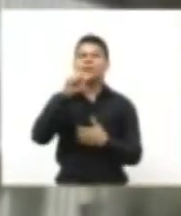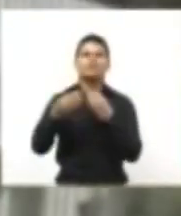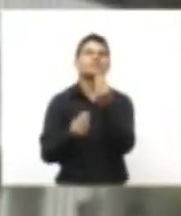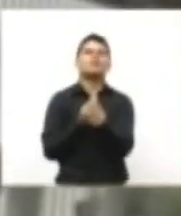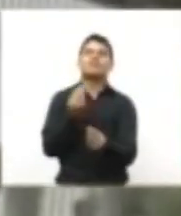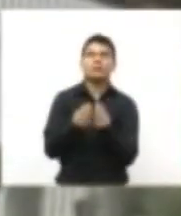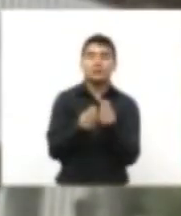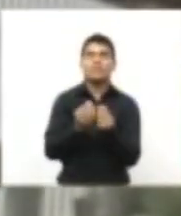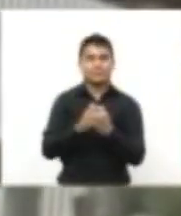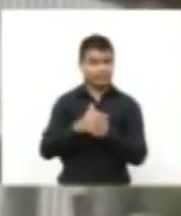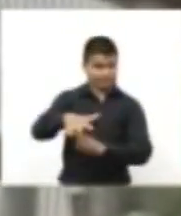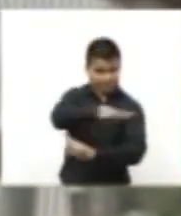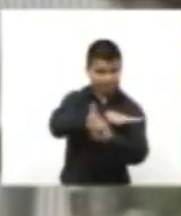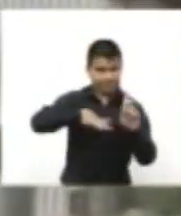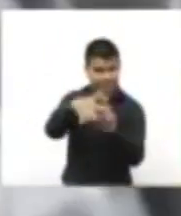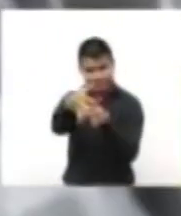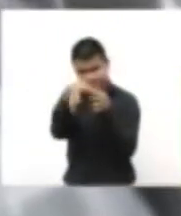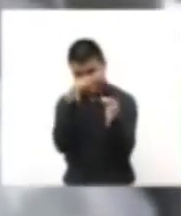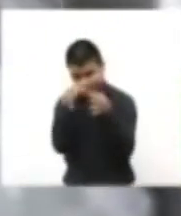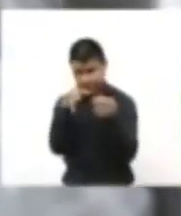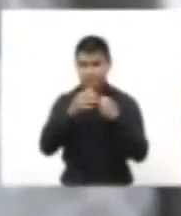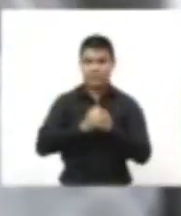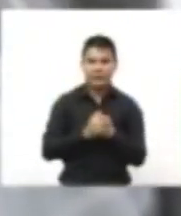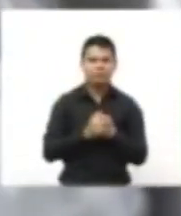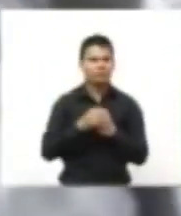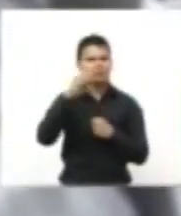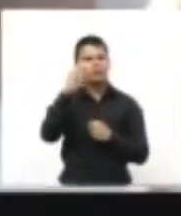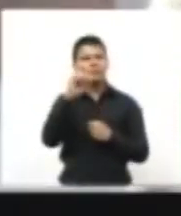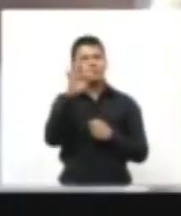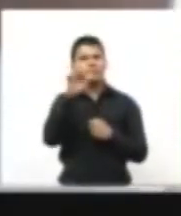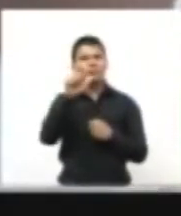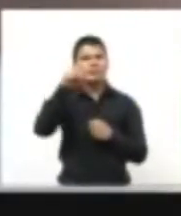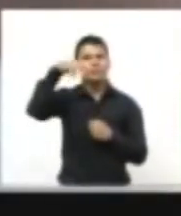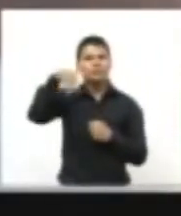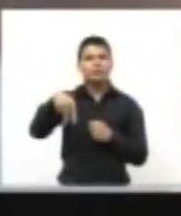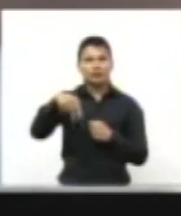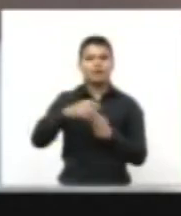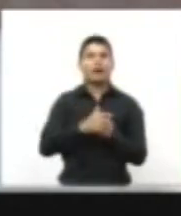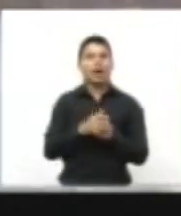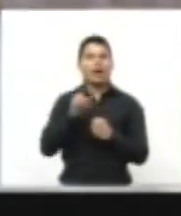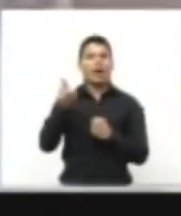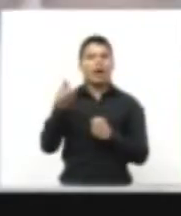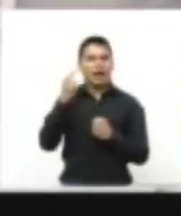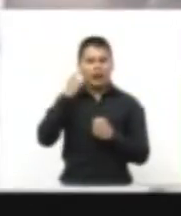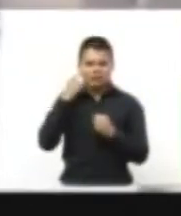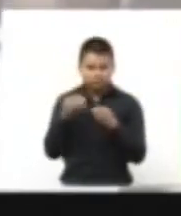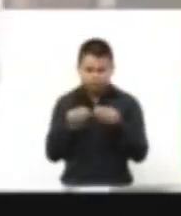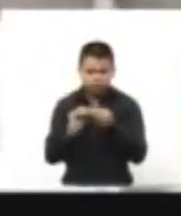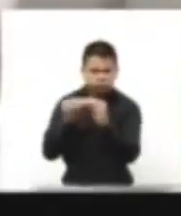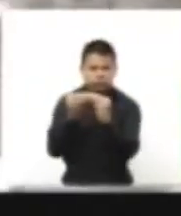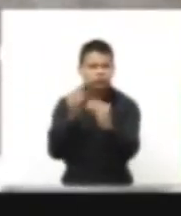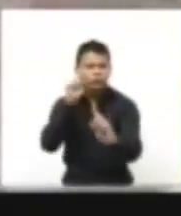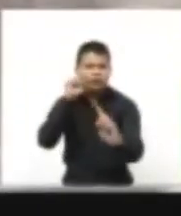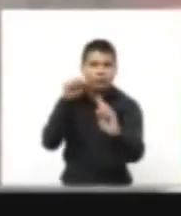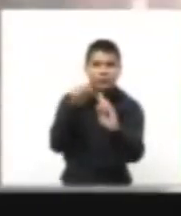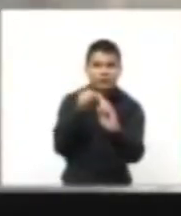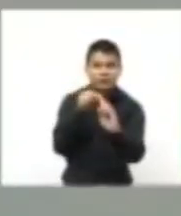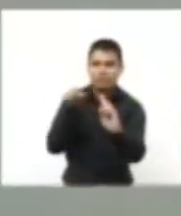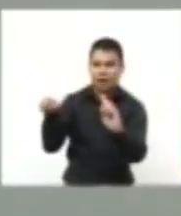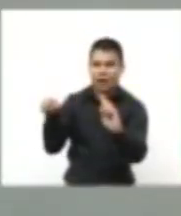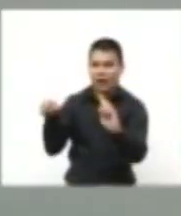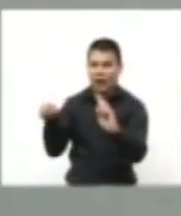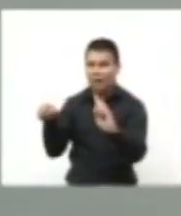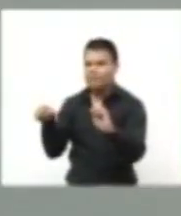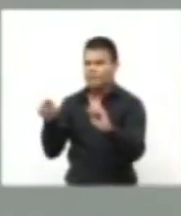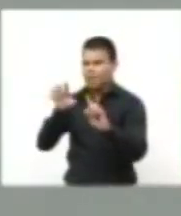OTAN, Organización del Tratado del Atlántico Norte, fue creada para hacer frente a los estados socialistas. Cuenta con 20.000 militares dirigiendo operaciones